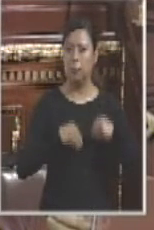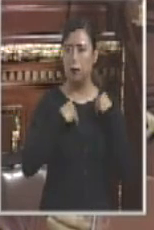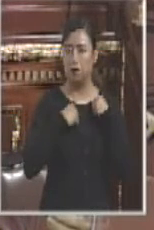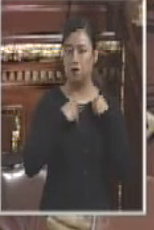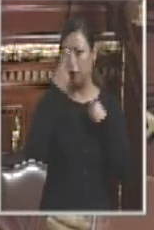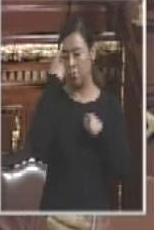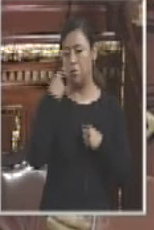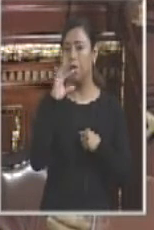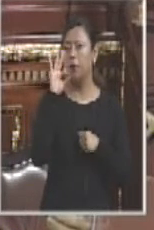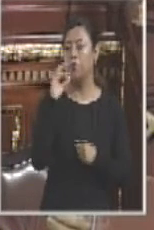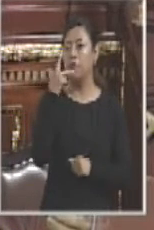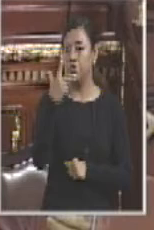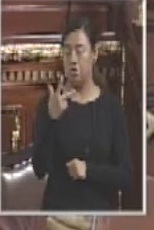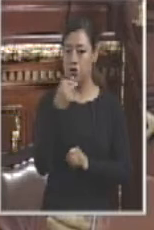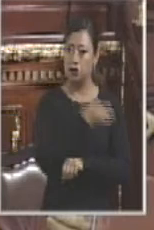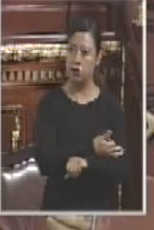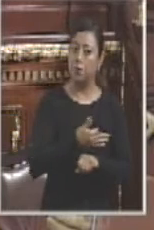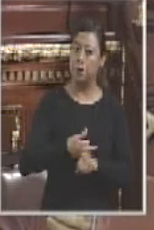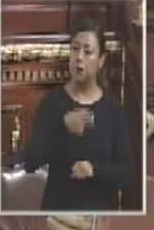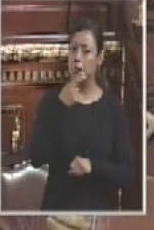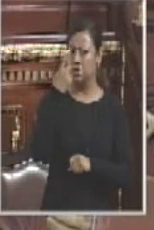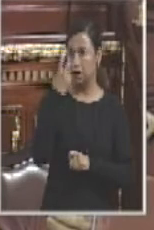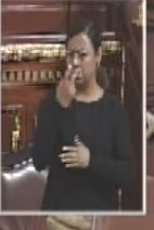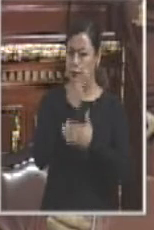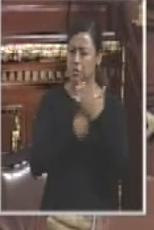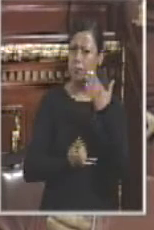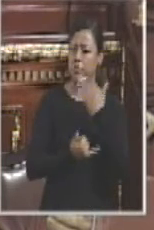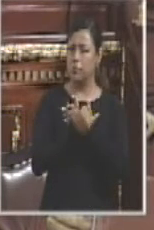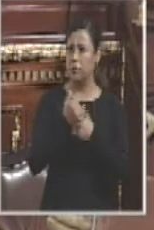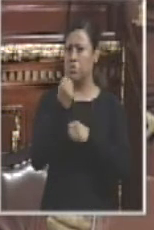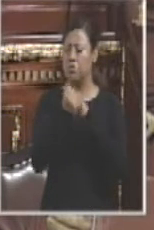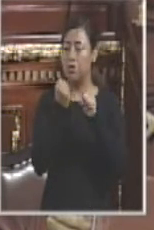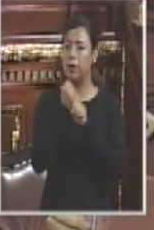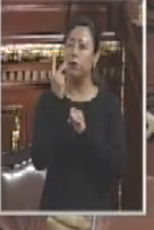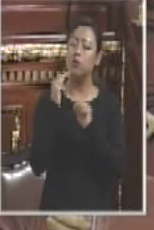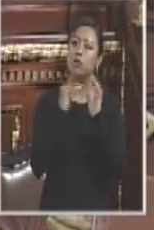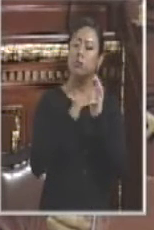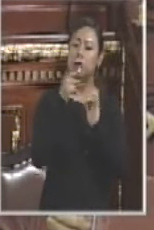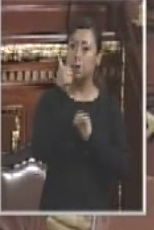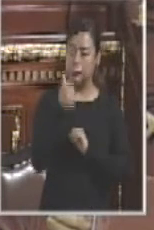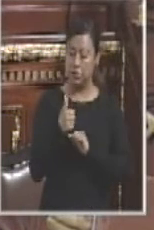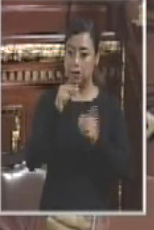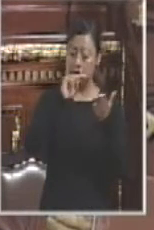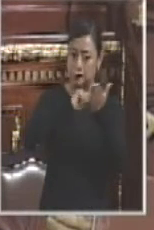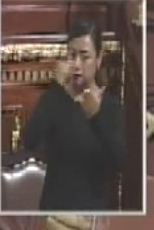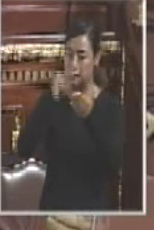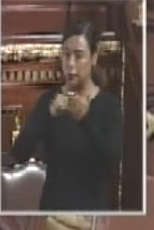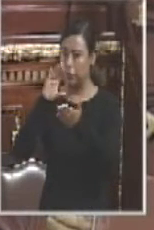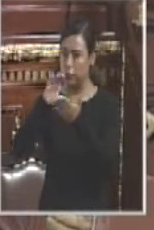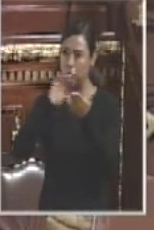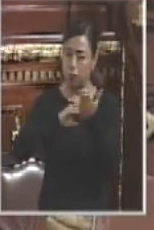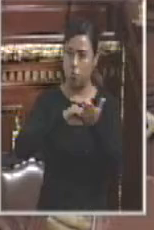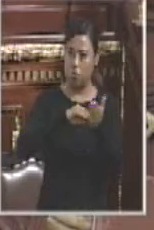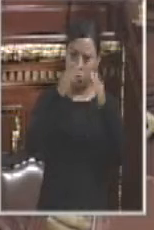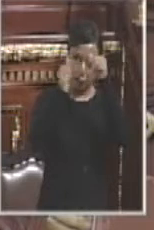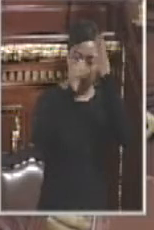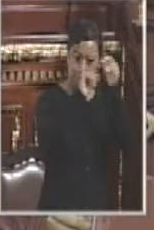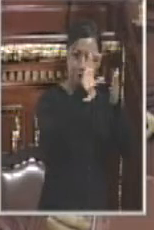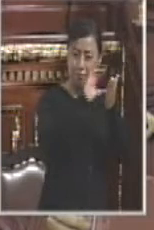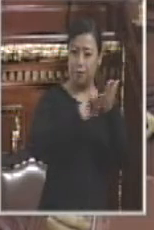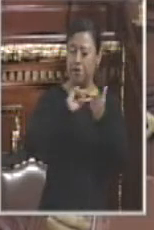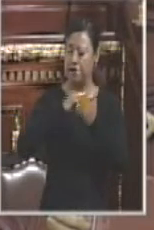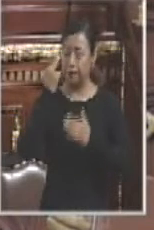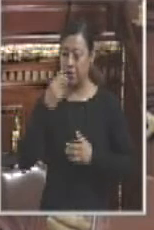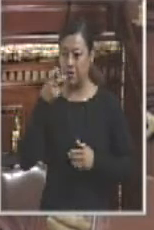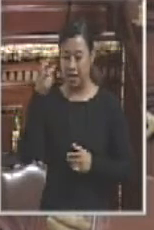familias. Para este proyecto, en el año 2006, se firmó un convenio de colaboración entre el entonces Gobierno